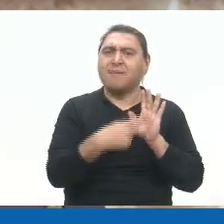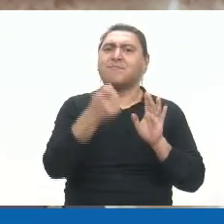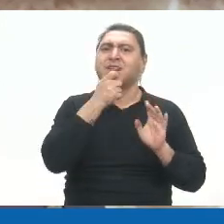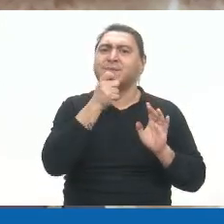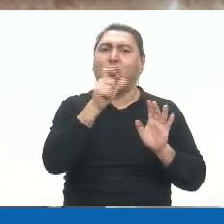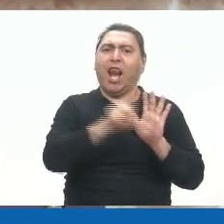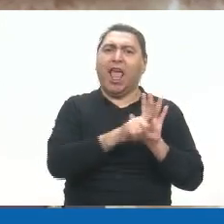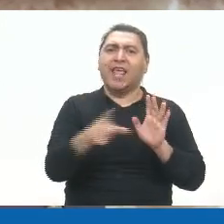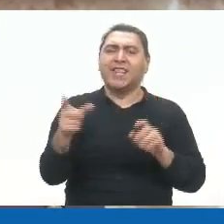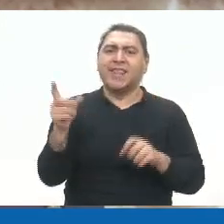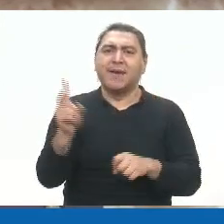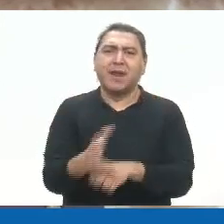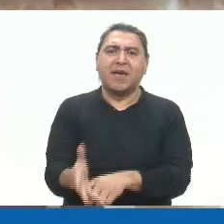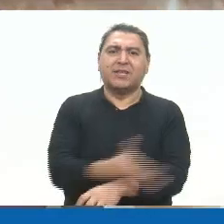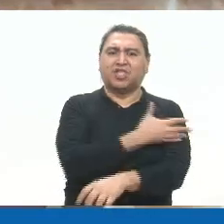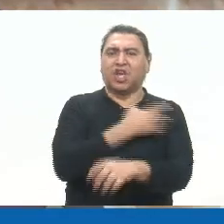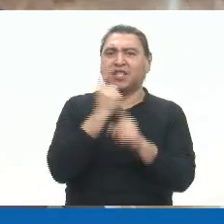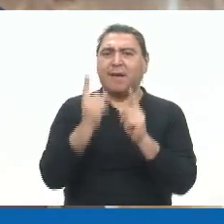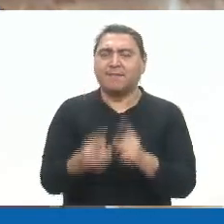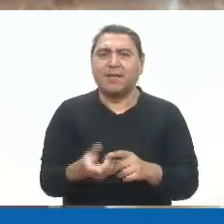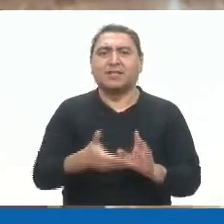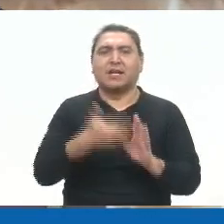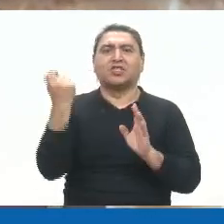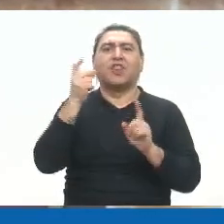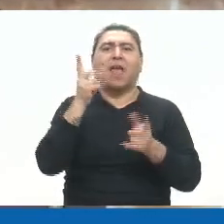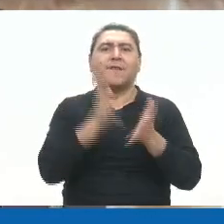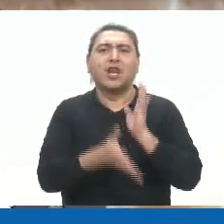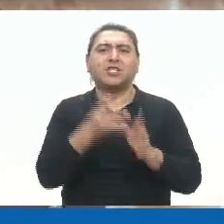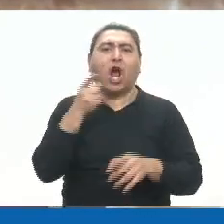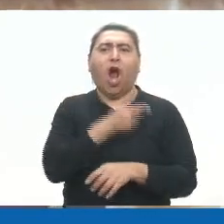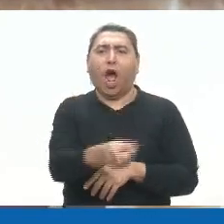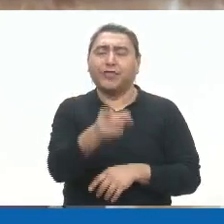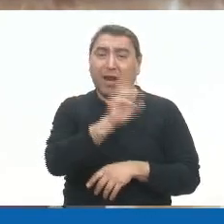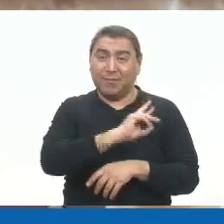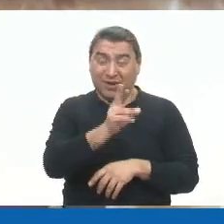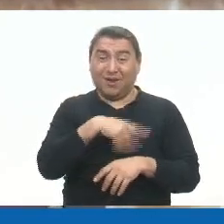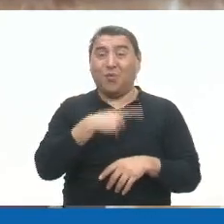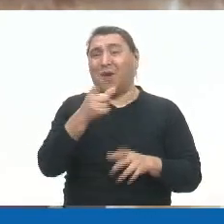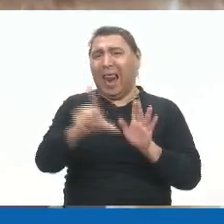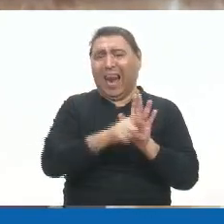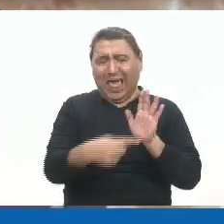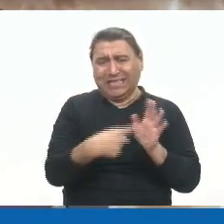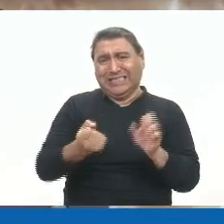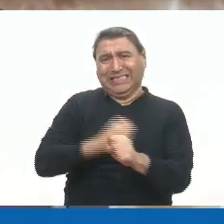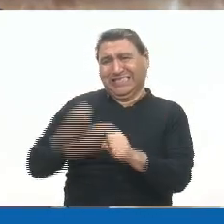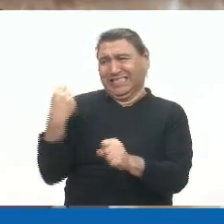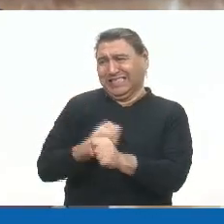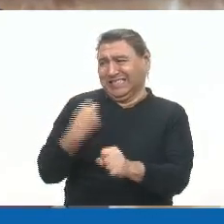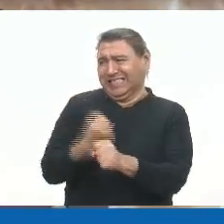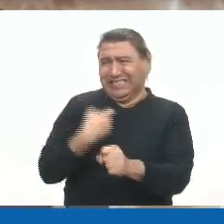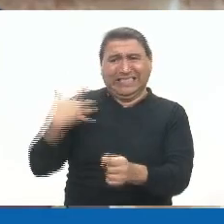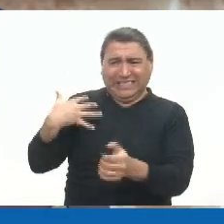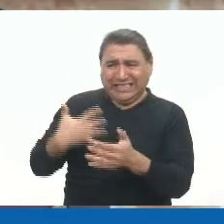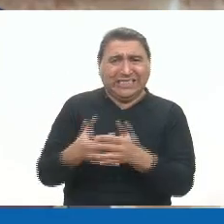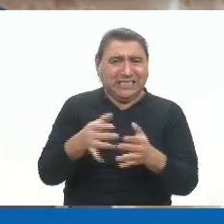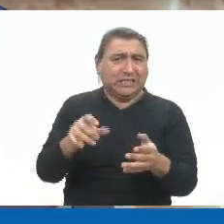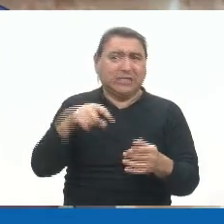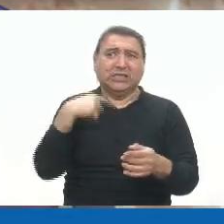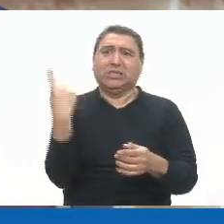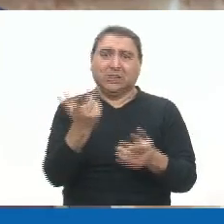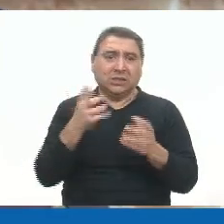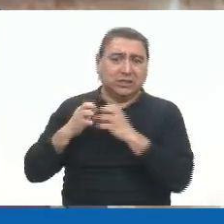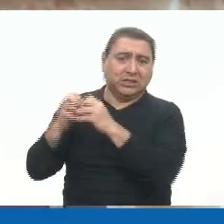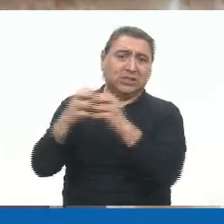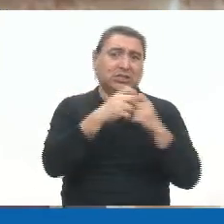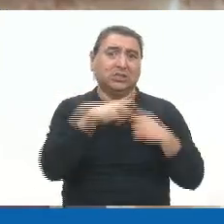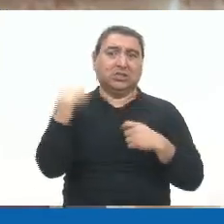ley de prevención y erradicación de la violencia hacia las mujeres una ley que fue trabajada por todas nosotras